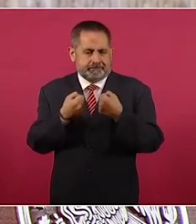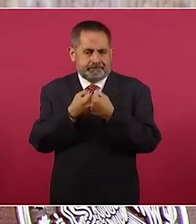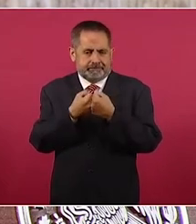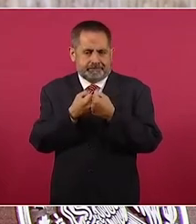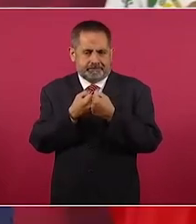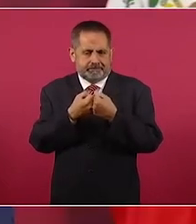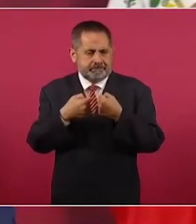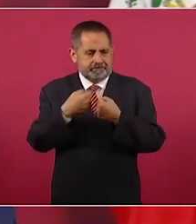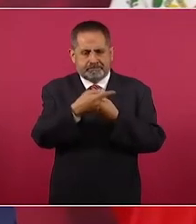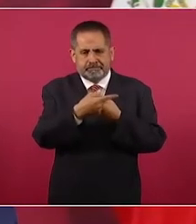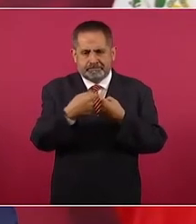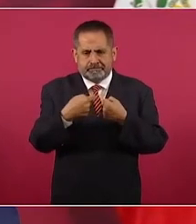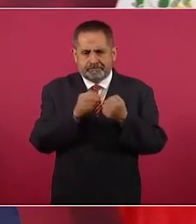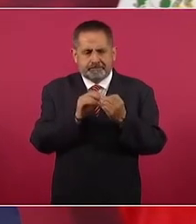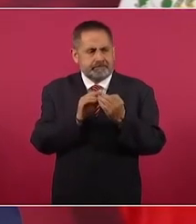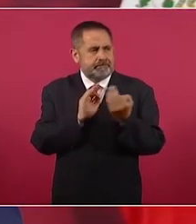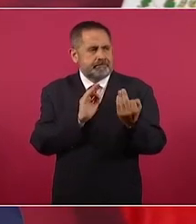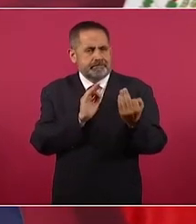nos